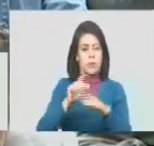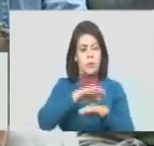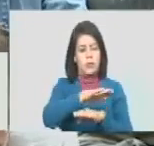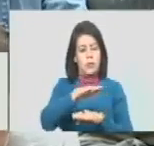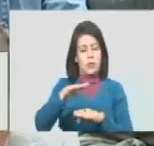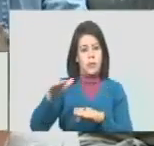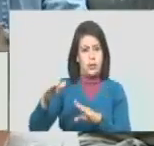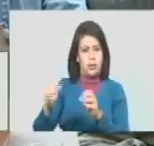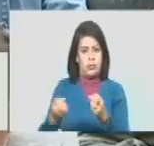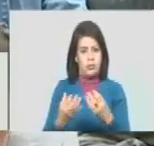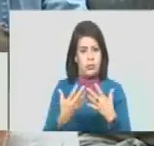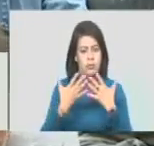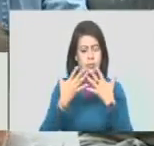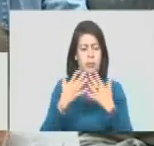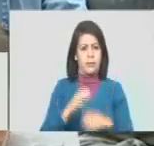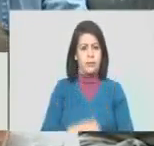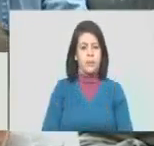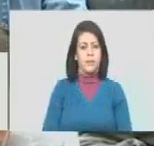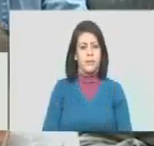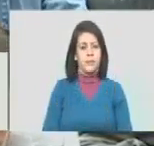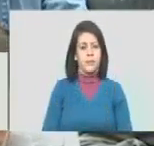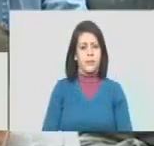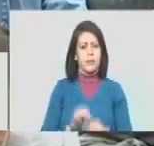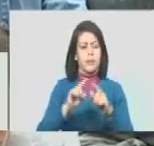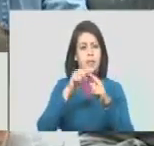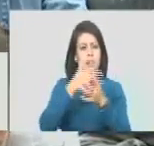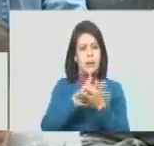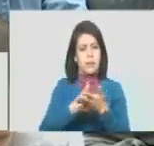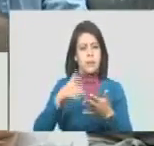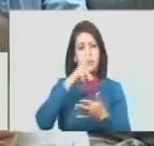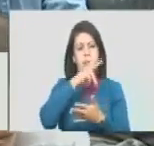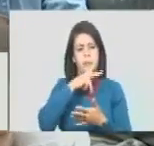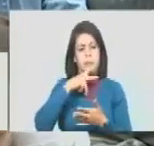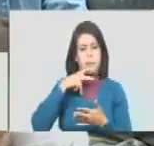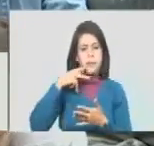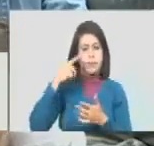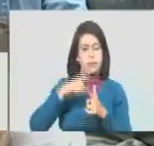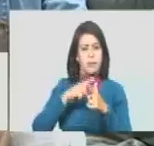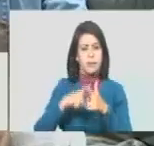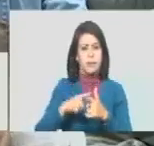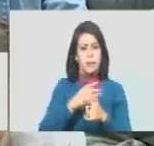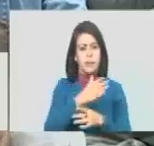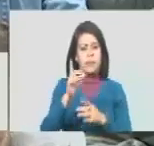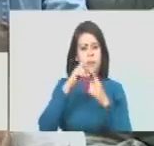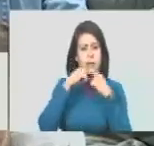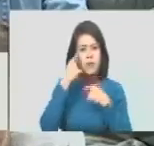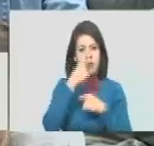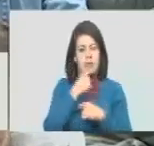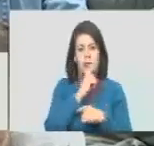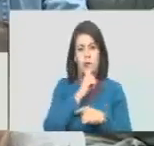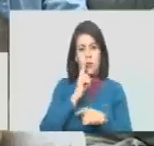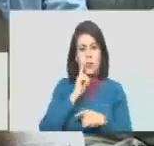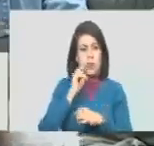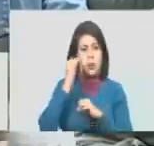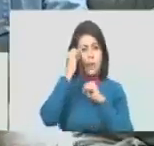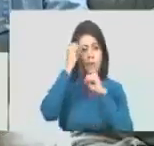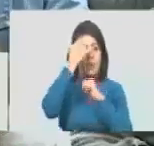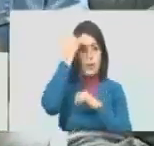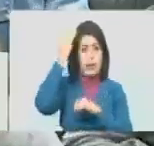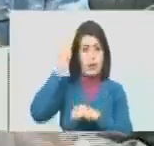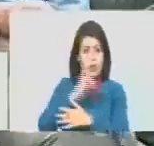las espumas que la bañan, de su seno de miel surge la caña para endulzar los labios que la nombran. Que viva Yaracuy.